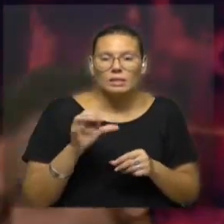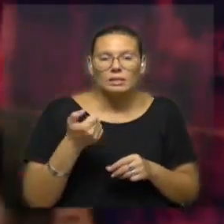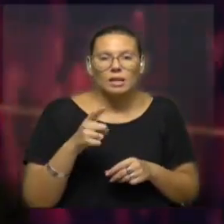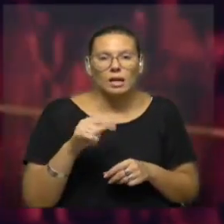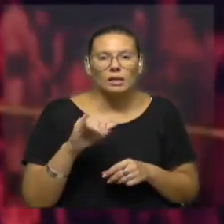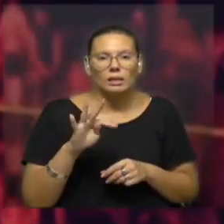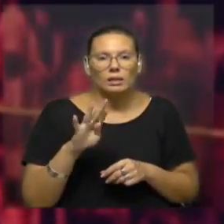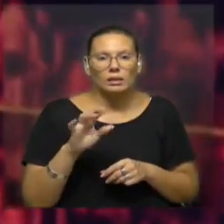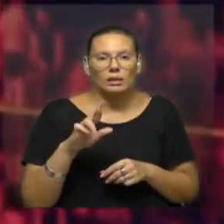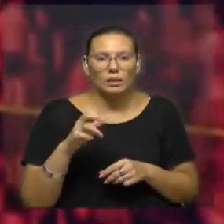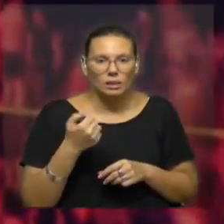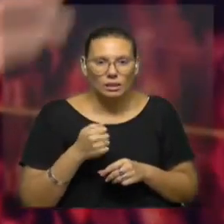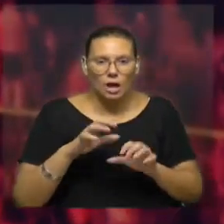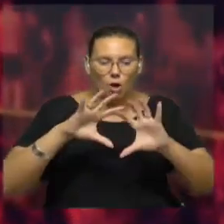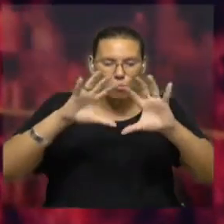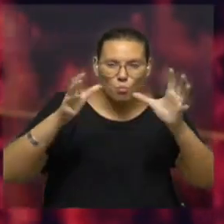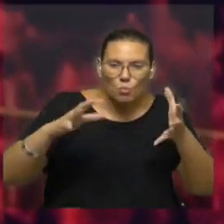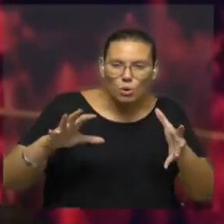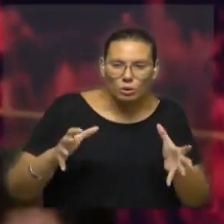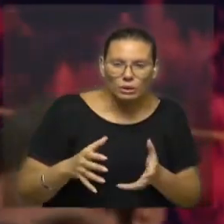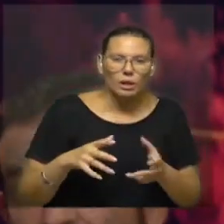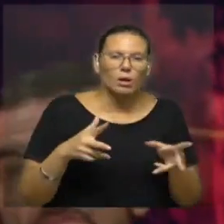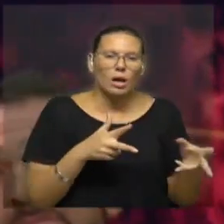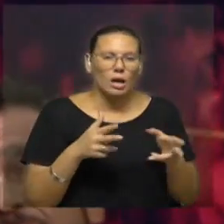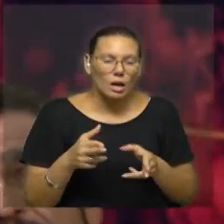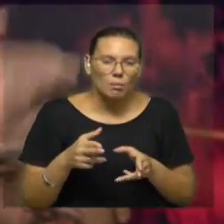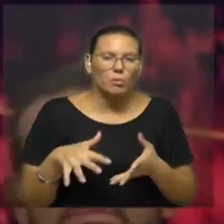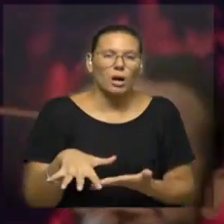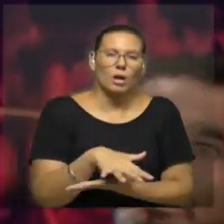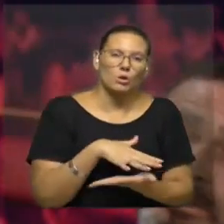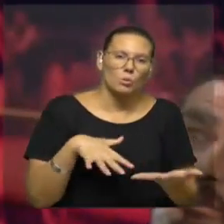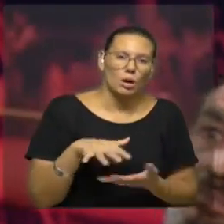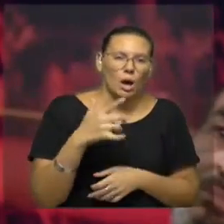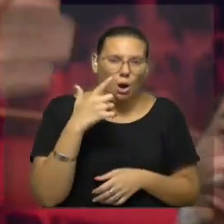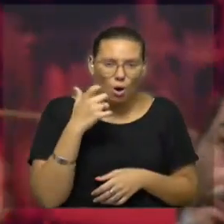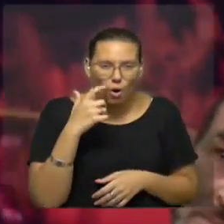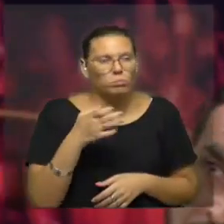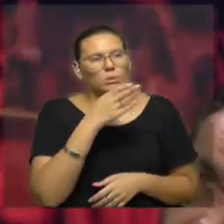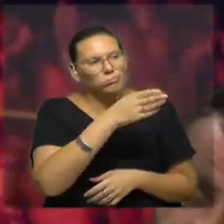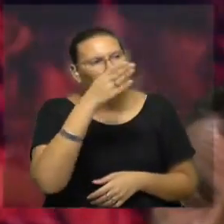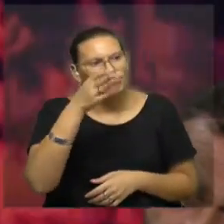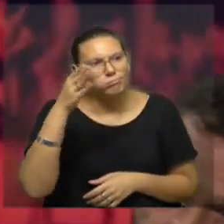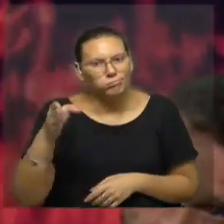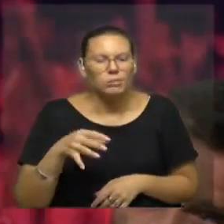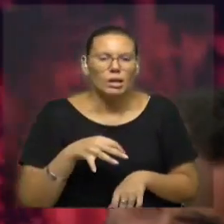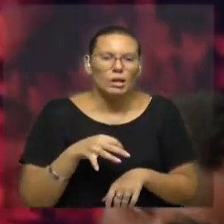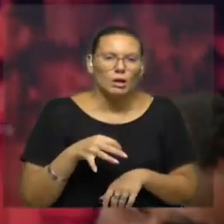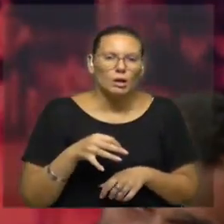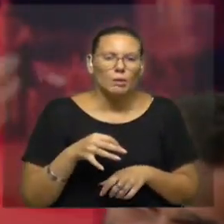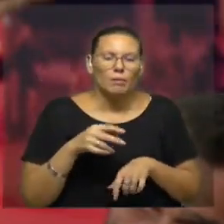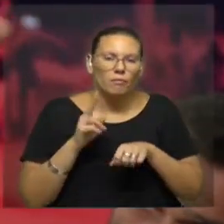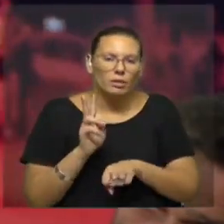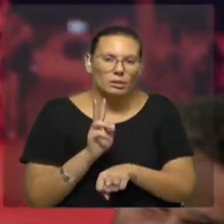ahí todo con muñecos de cera, está todo representada la época, el lugar. Y el hombre me llevó por todos lados, del estudio